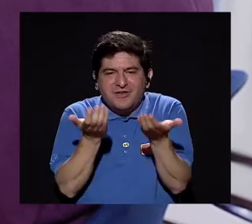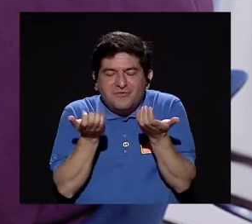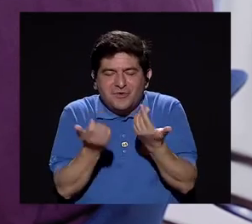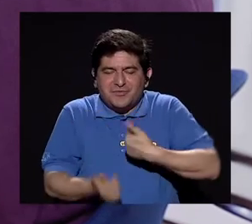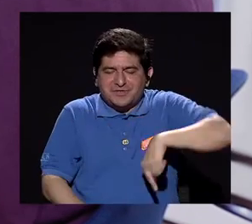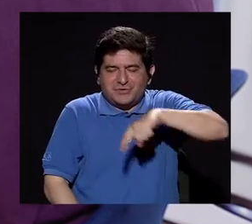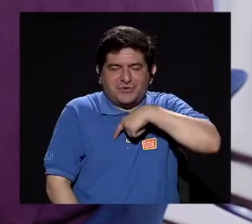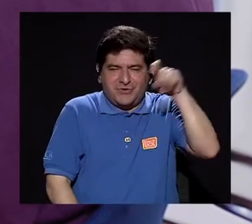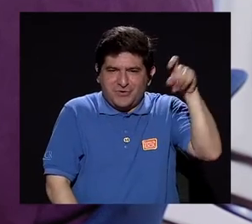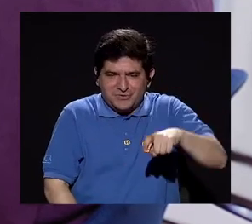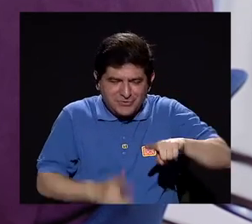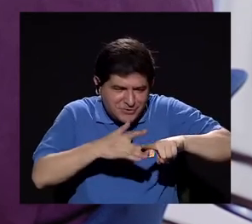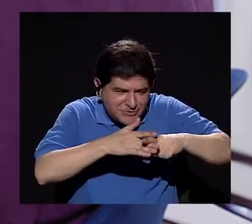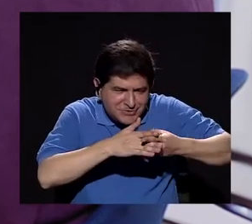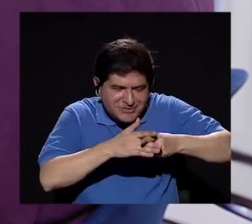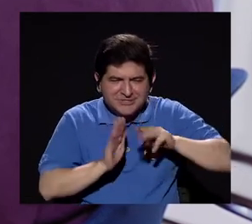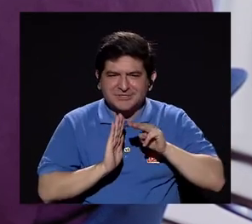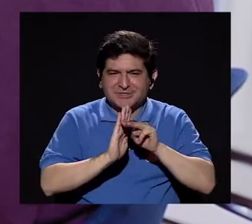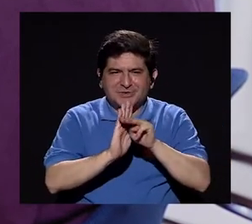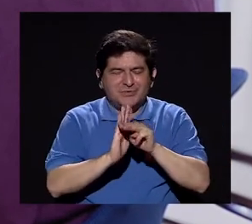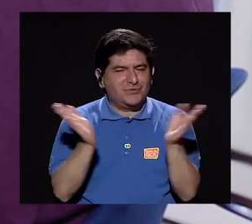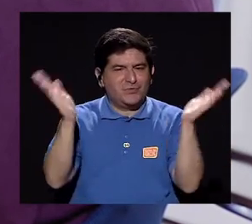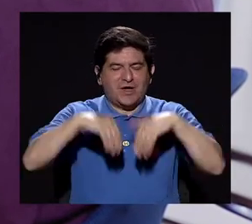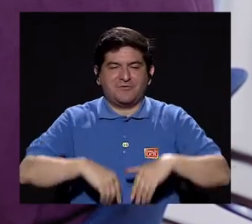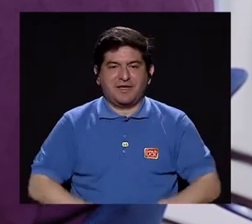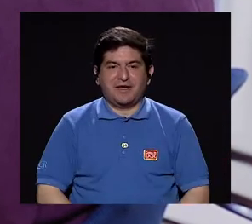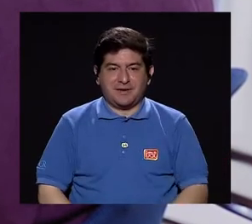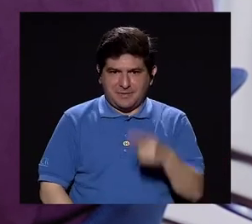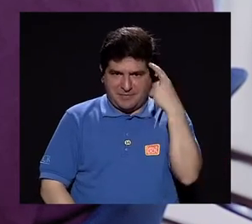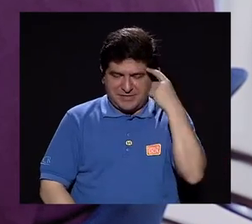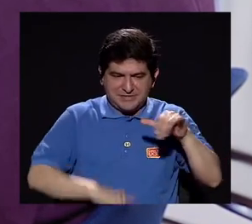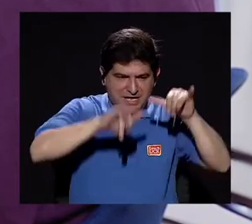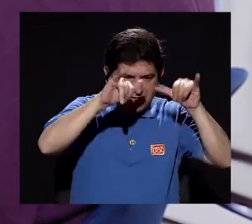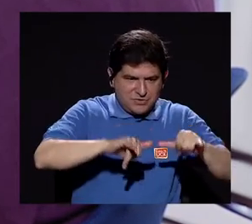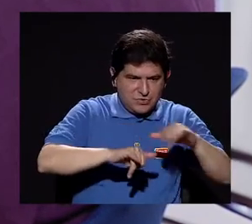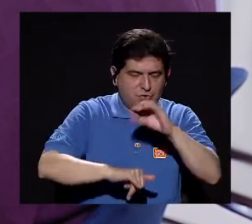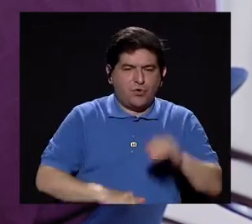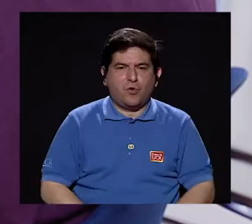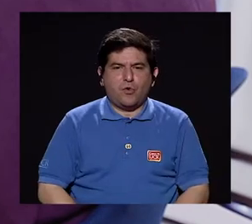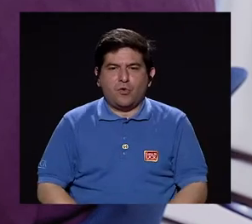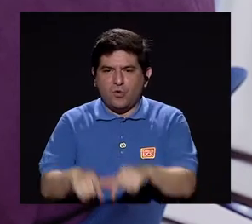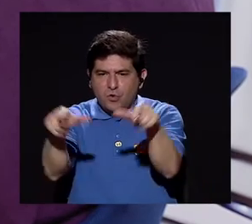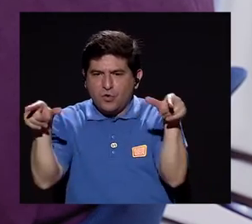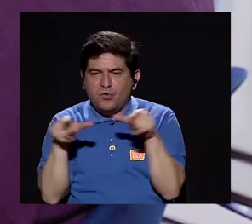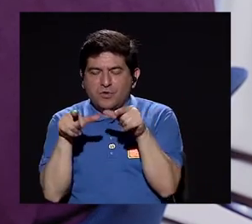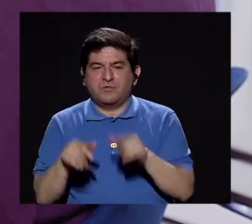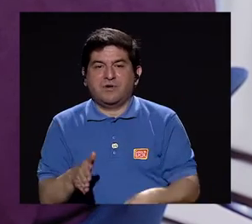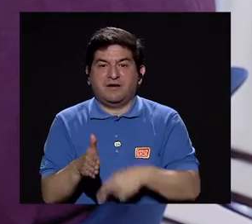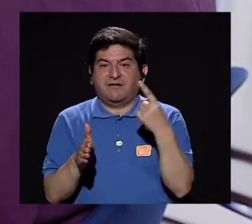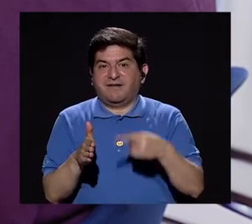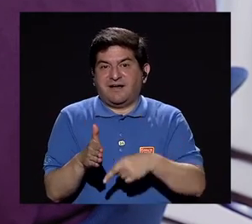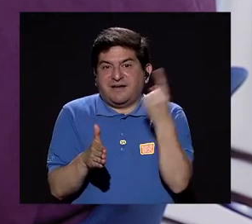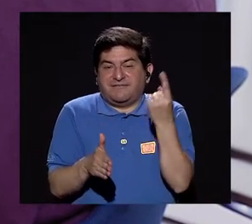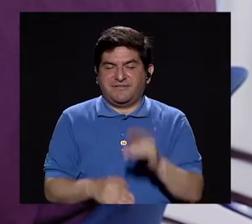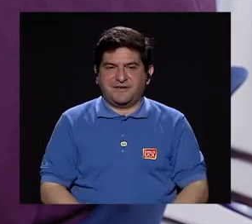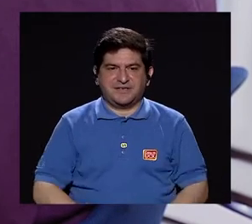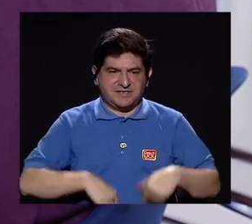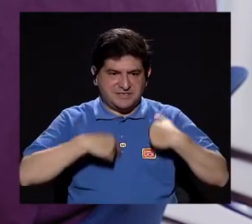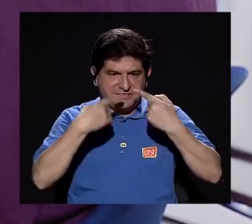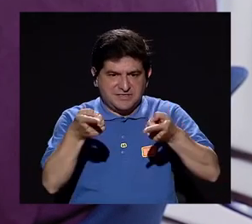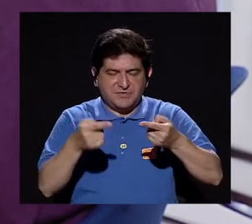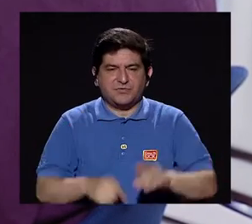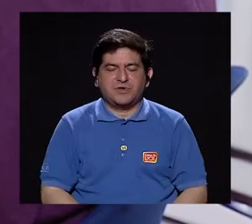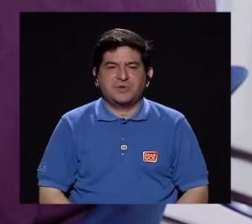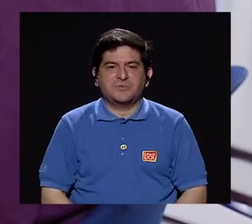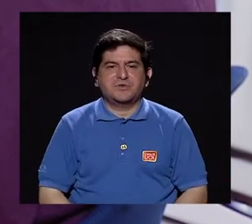queríamos o necesitábamos para calibrar los modelos tanto de asentamientos como estabilidad entonces en algunos casos fuimos al